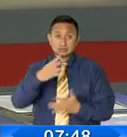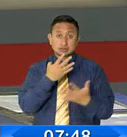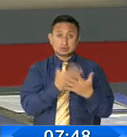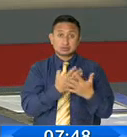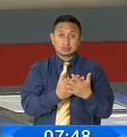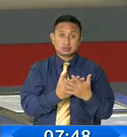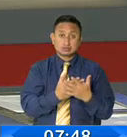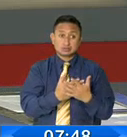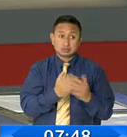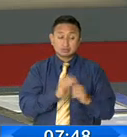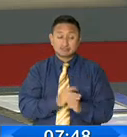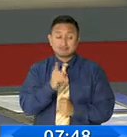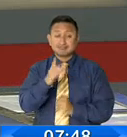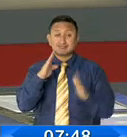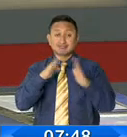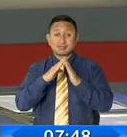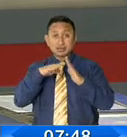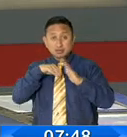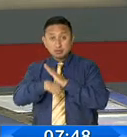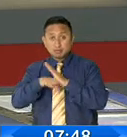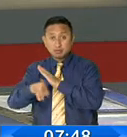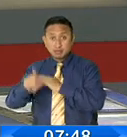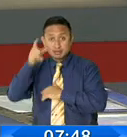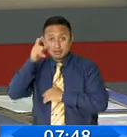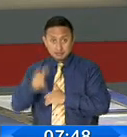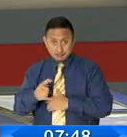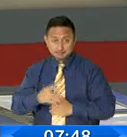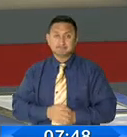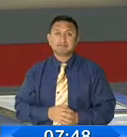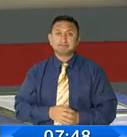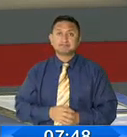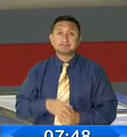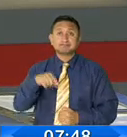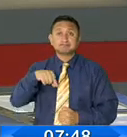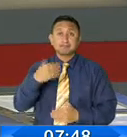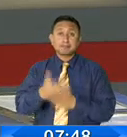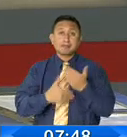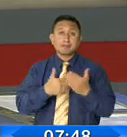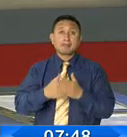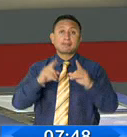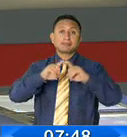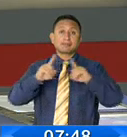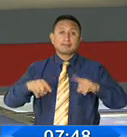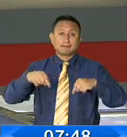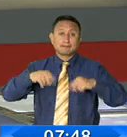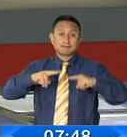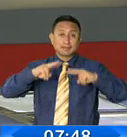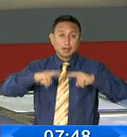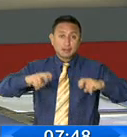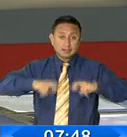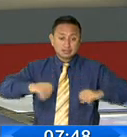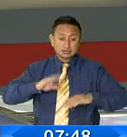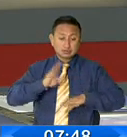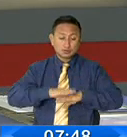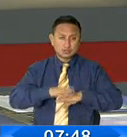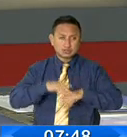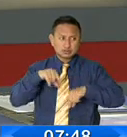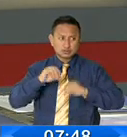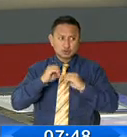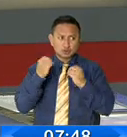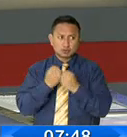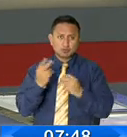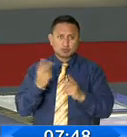en los allanamientos ejecutados por la Fiscalía General del Estado, que llevó a cabo en varias investigaciones por presunta delincuencia organizada